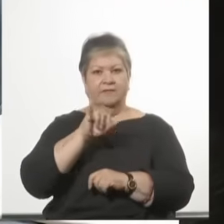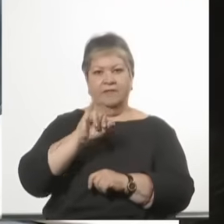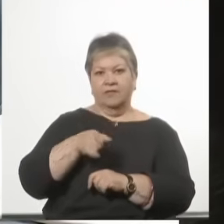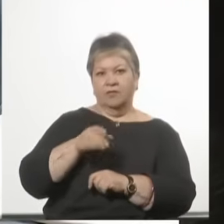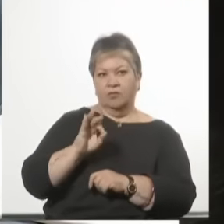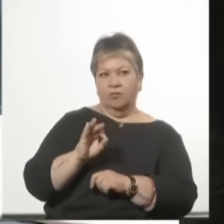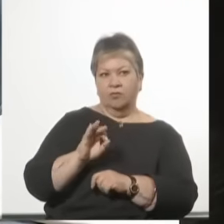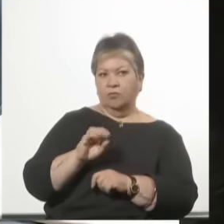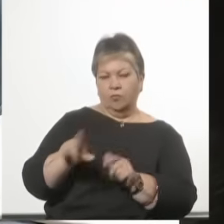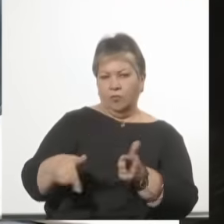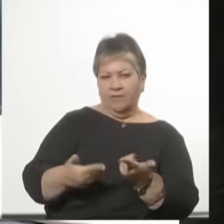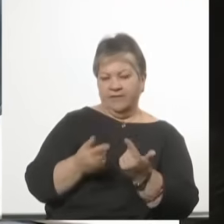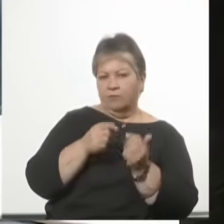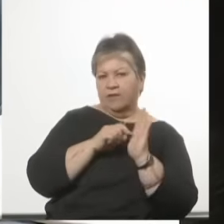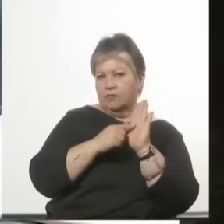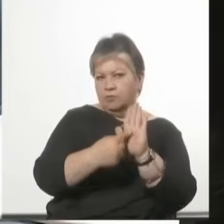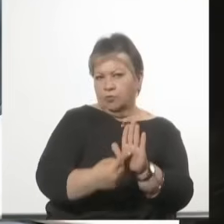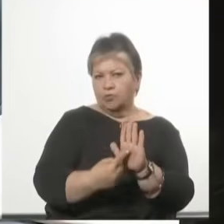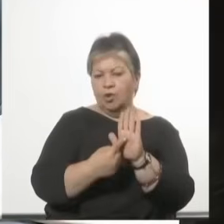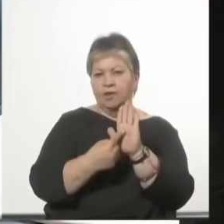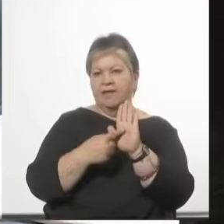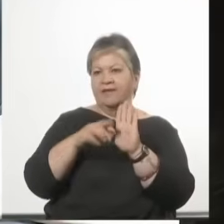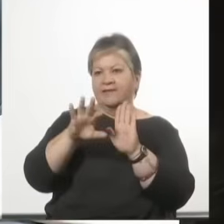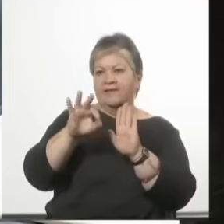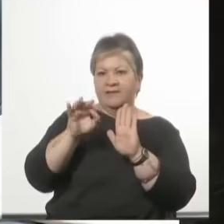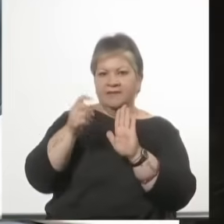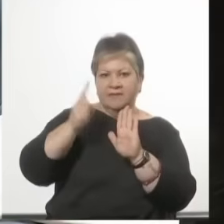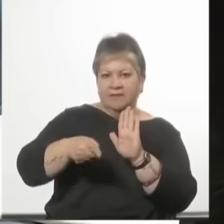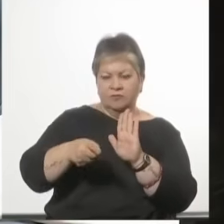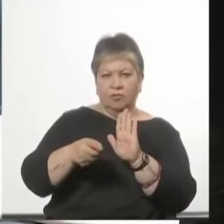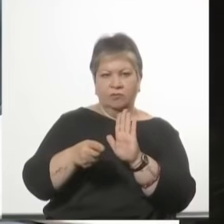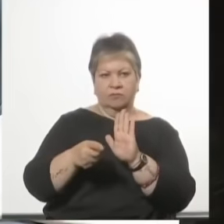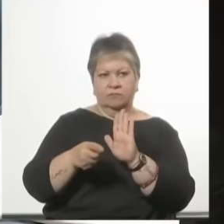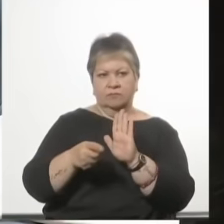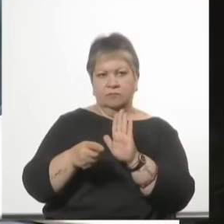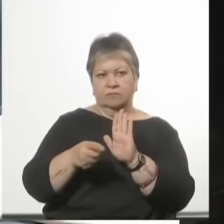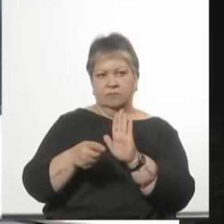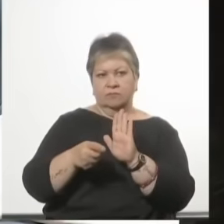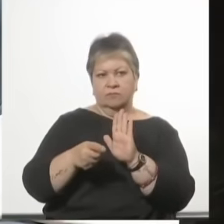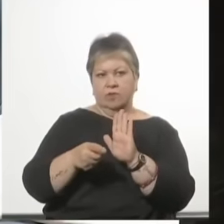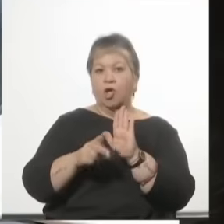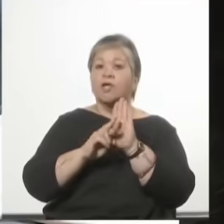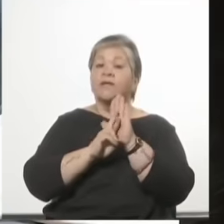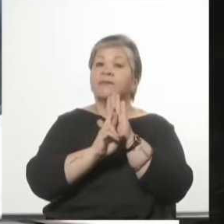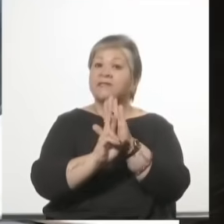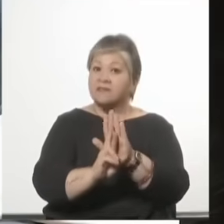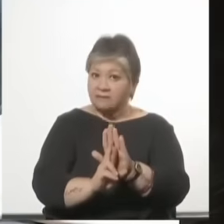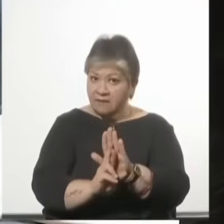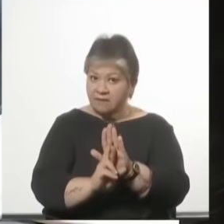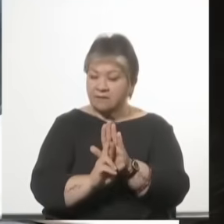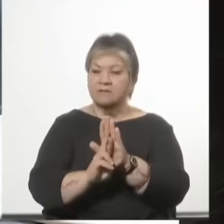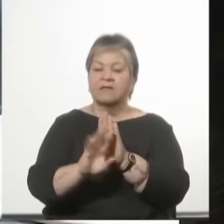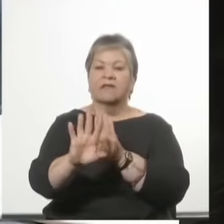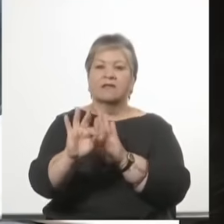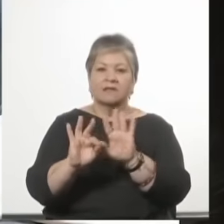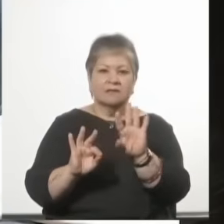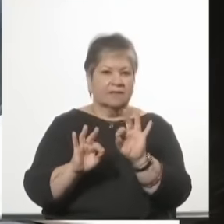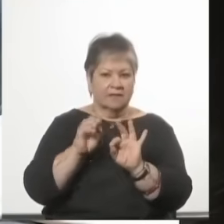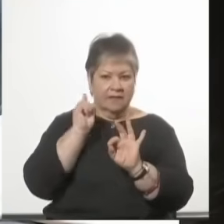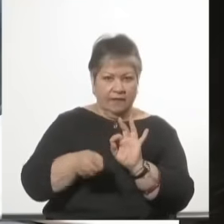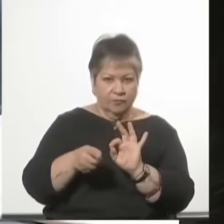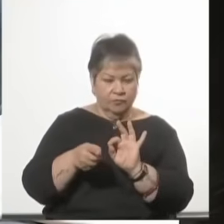No había una resolución de designación de oficiales como representantes del comprador. Los representantes designados